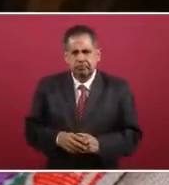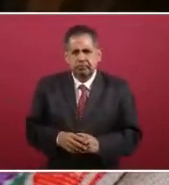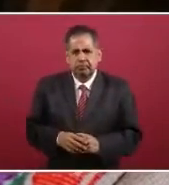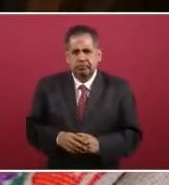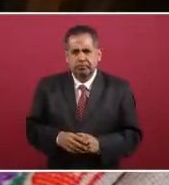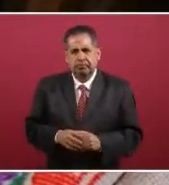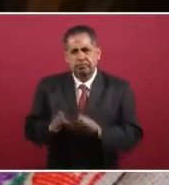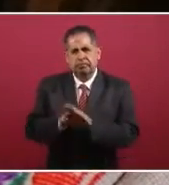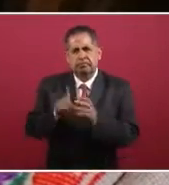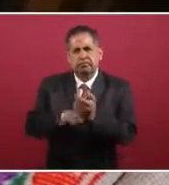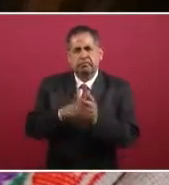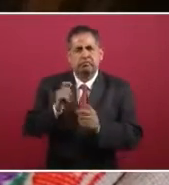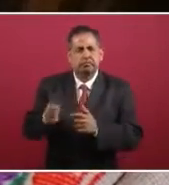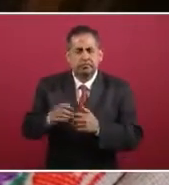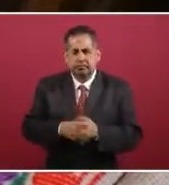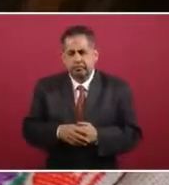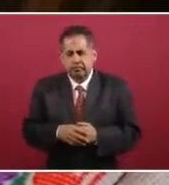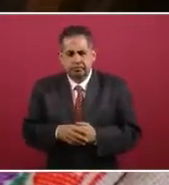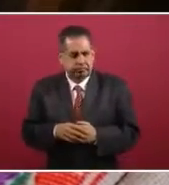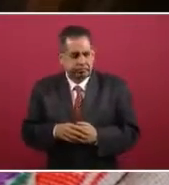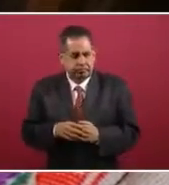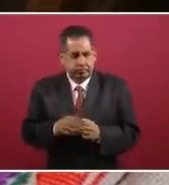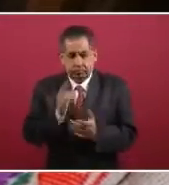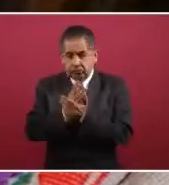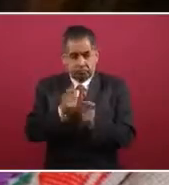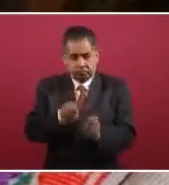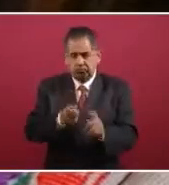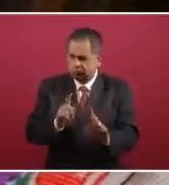o de concesión,